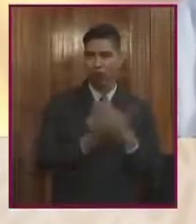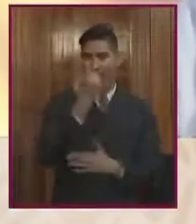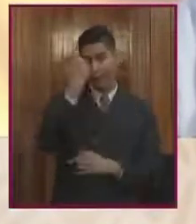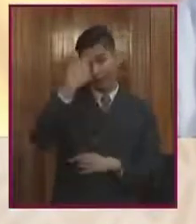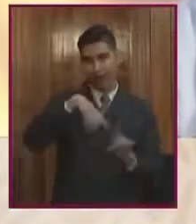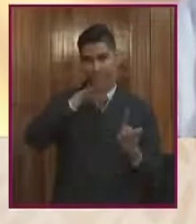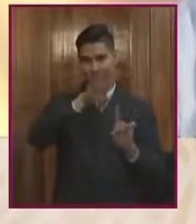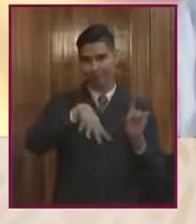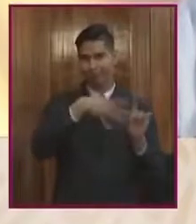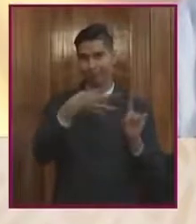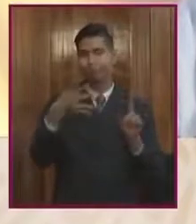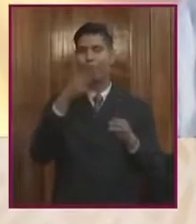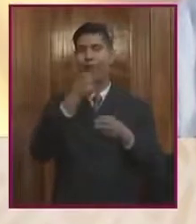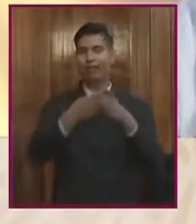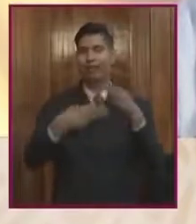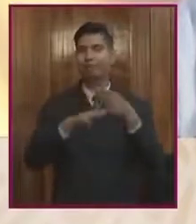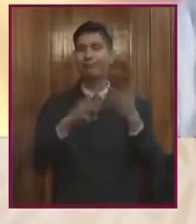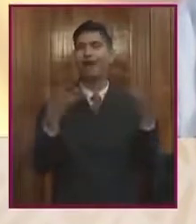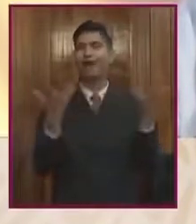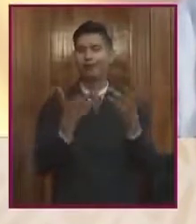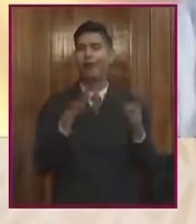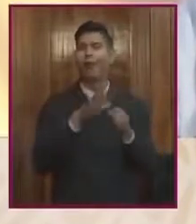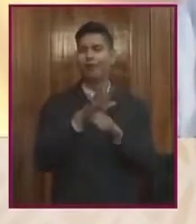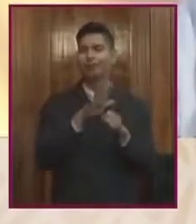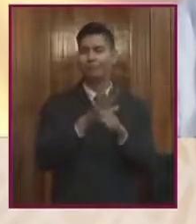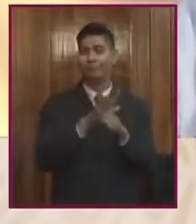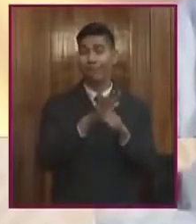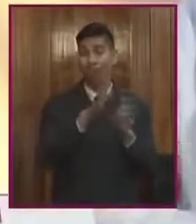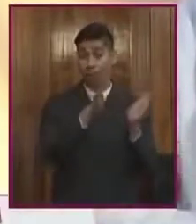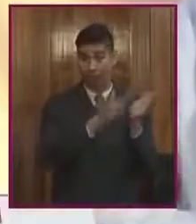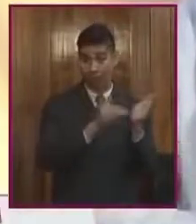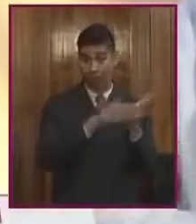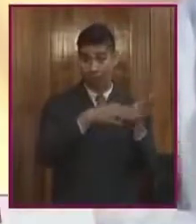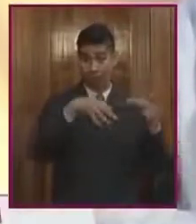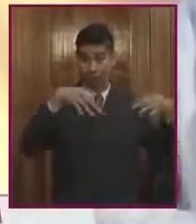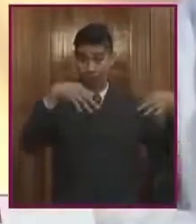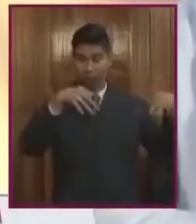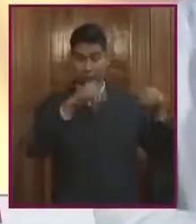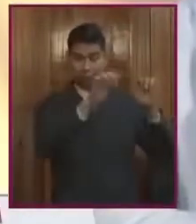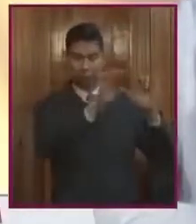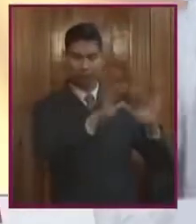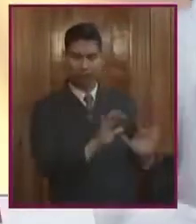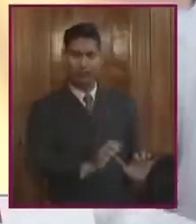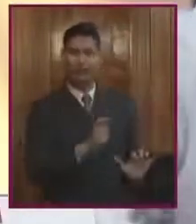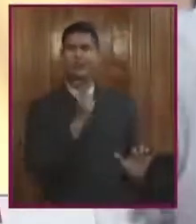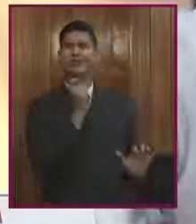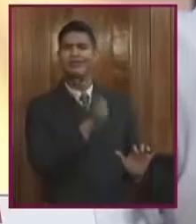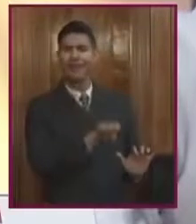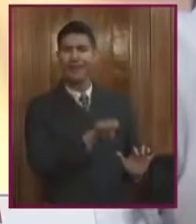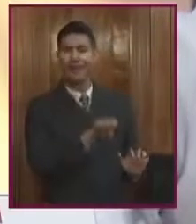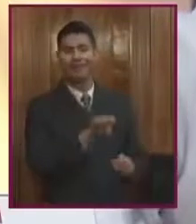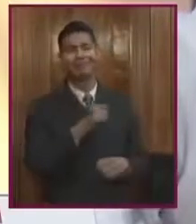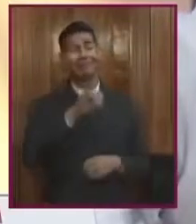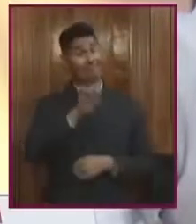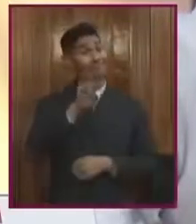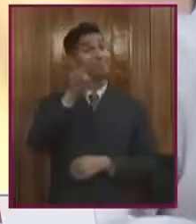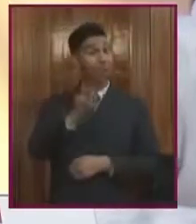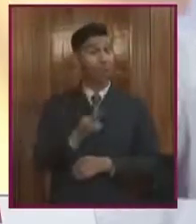básica. Se trata de un documento que reclama una profunda transformación en la